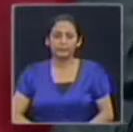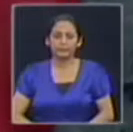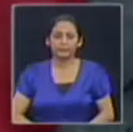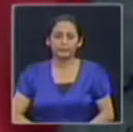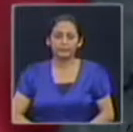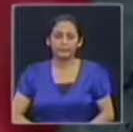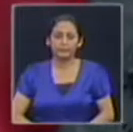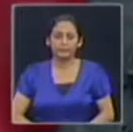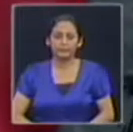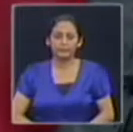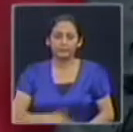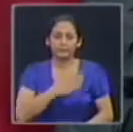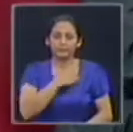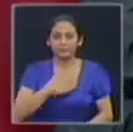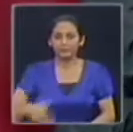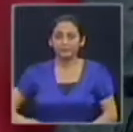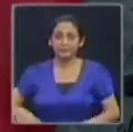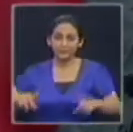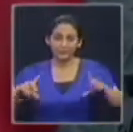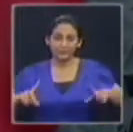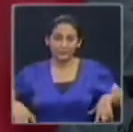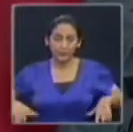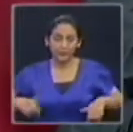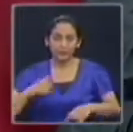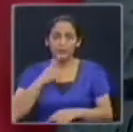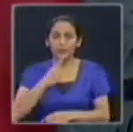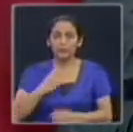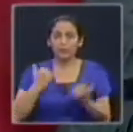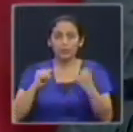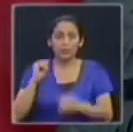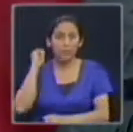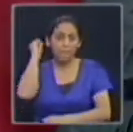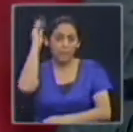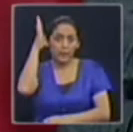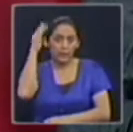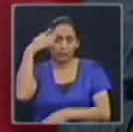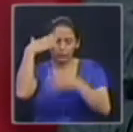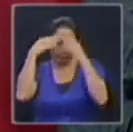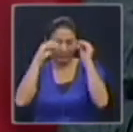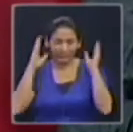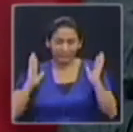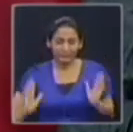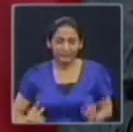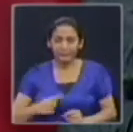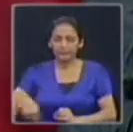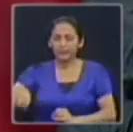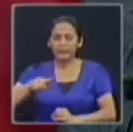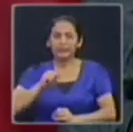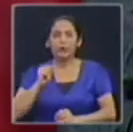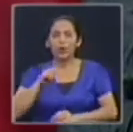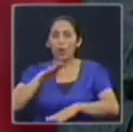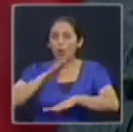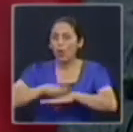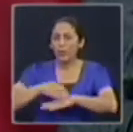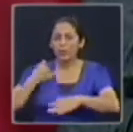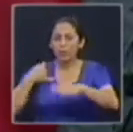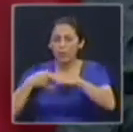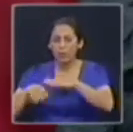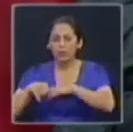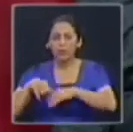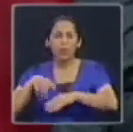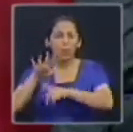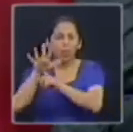El presidente de la República, Lenín Moreno, aseguró que los maestros involucrados en las presuntas agresiones sexuales en los establecimientos educativos de nuestro